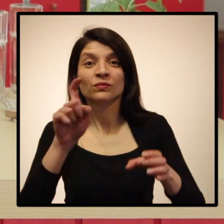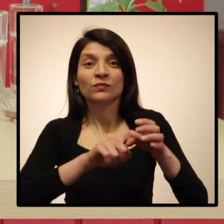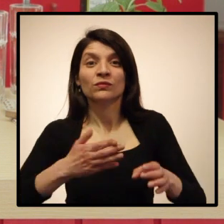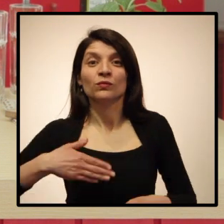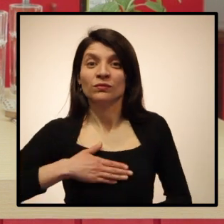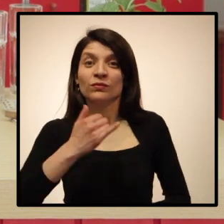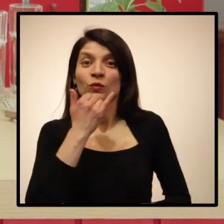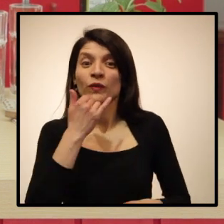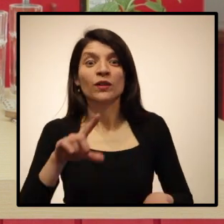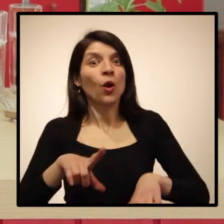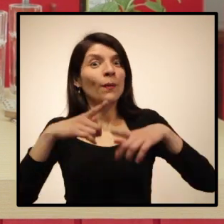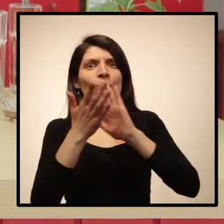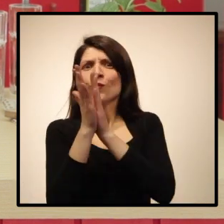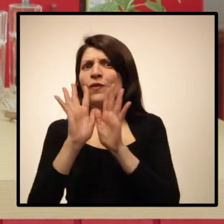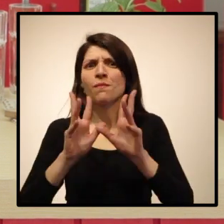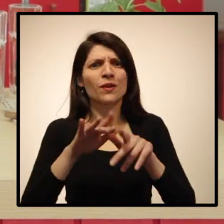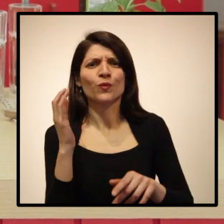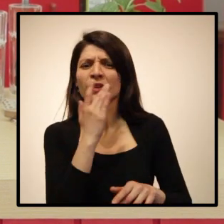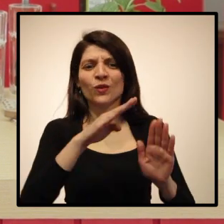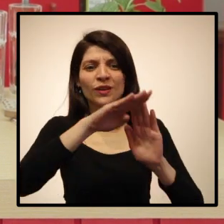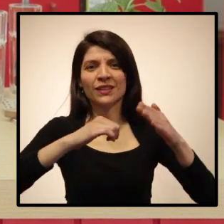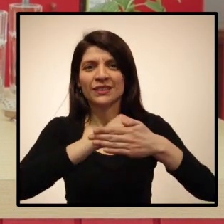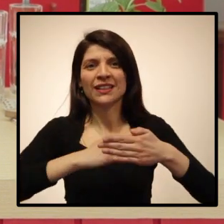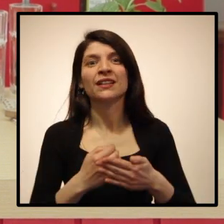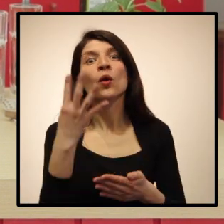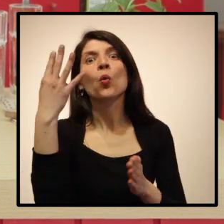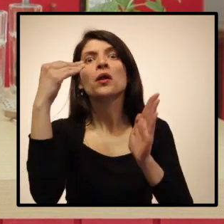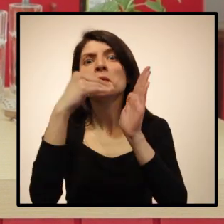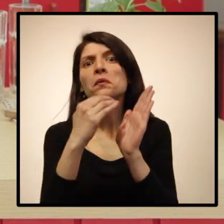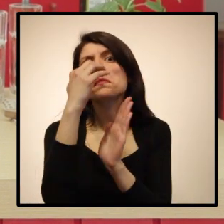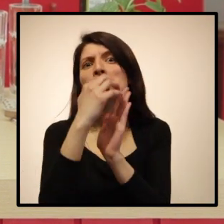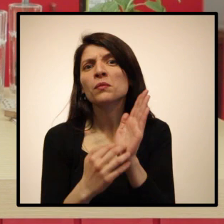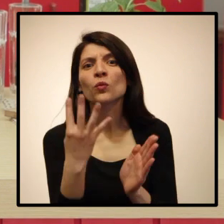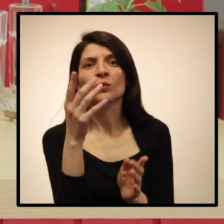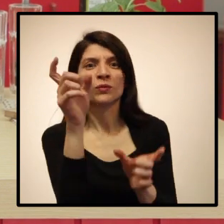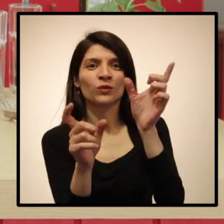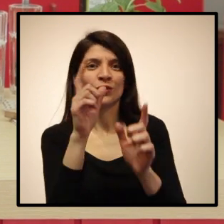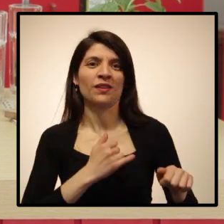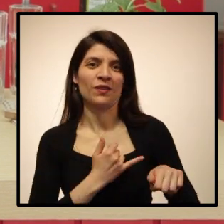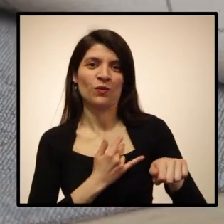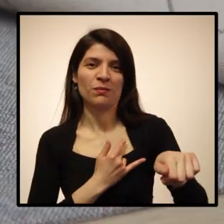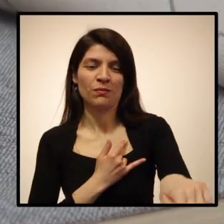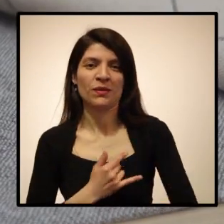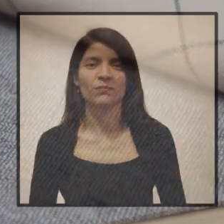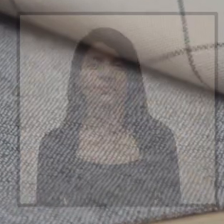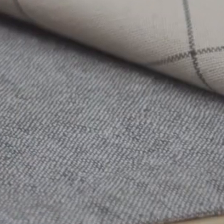Suscríbete a nuestro canal de YouTube y sorprende a toda tu familia con estas deliciosas recetas por menos de 4 lucas para 4 personas de Unimark.